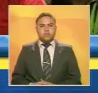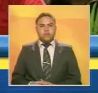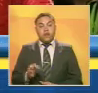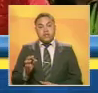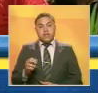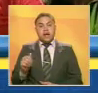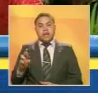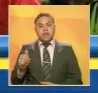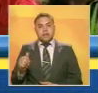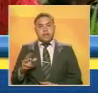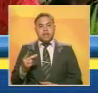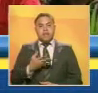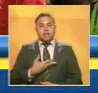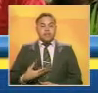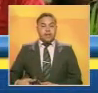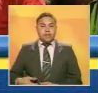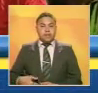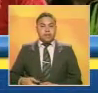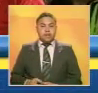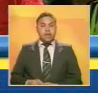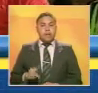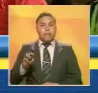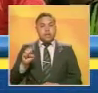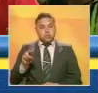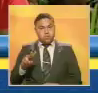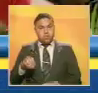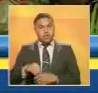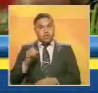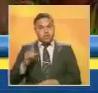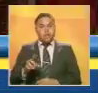Francisco Arias Cárdenas, vicepresidente del PSU en la región occidental, también avaló la